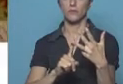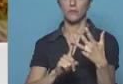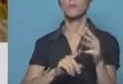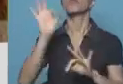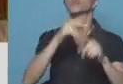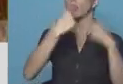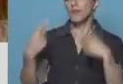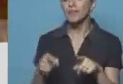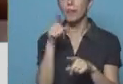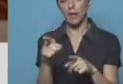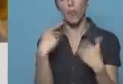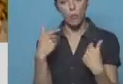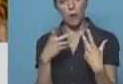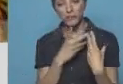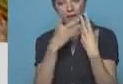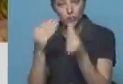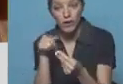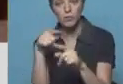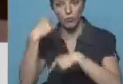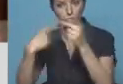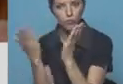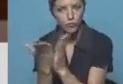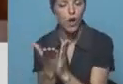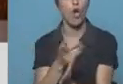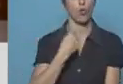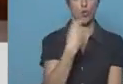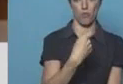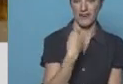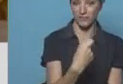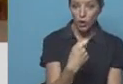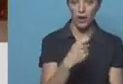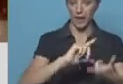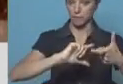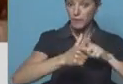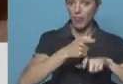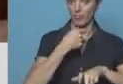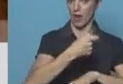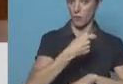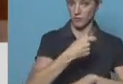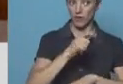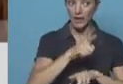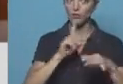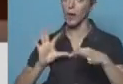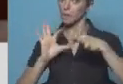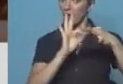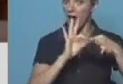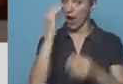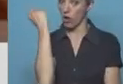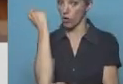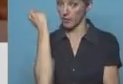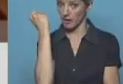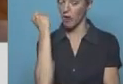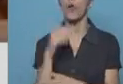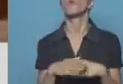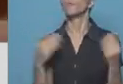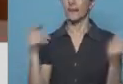tener una ayuda para seguir estudiando, las jubilaciones, la movilización jubilatoria que depende también de la actividad económica, porque es una